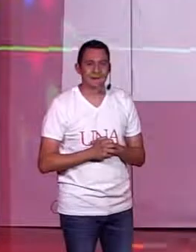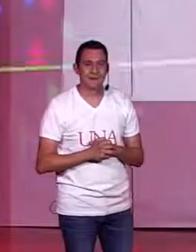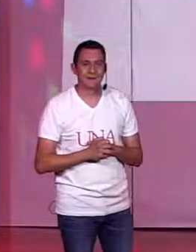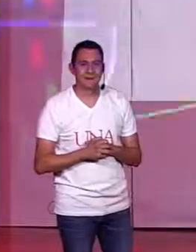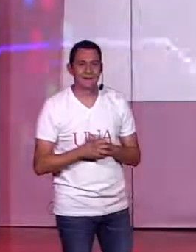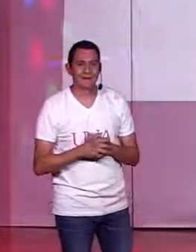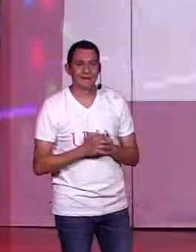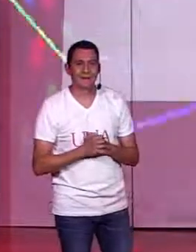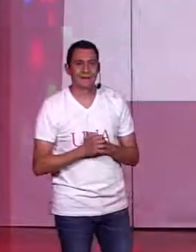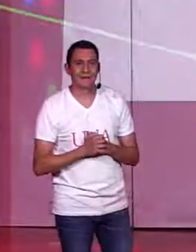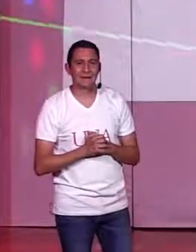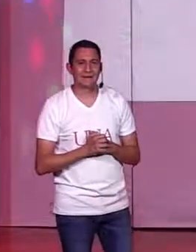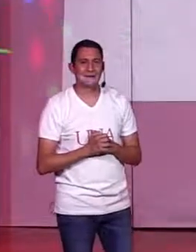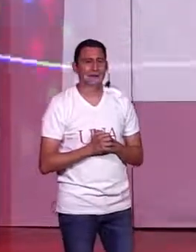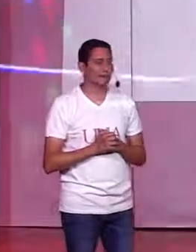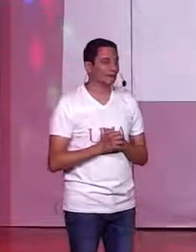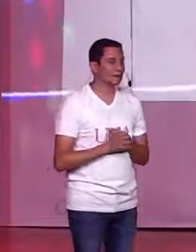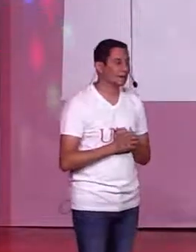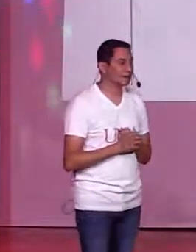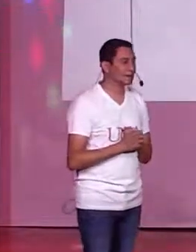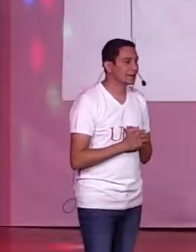Okay.